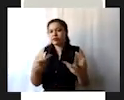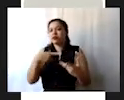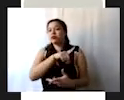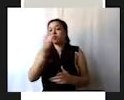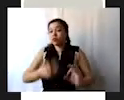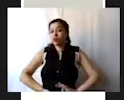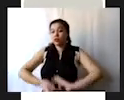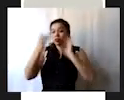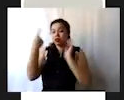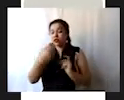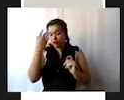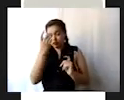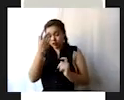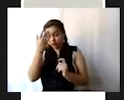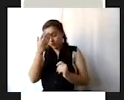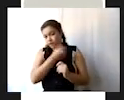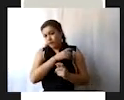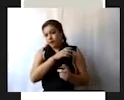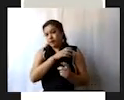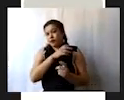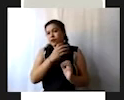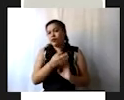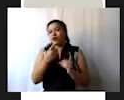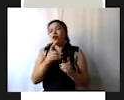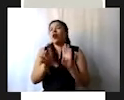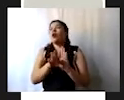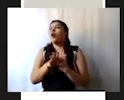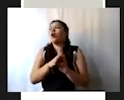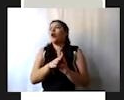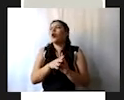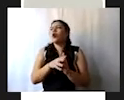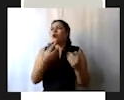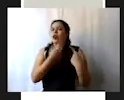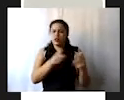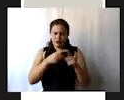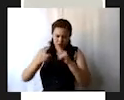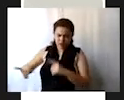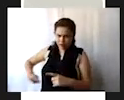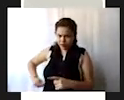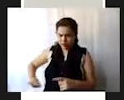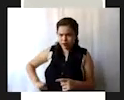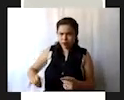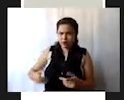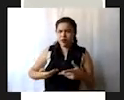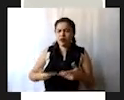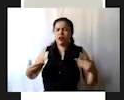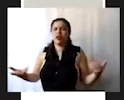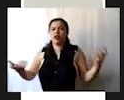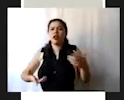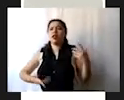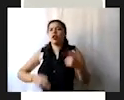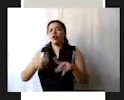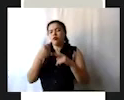los desafíos del trabajo con múltiples interesados, gestionando los temas de dar